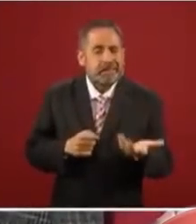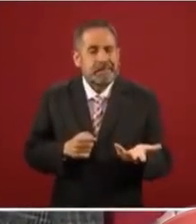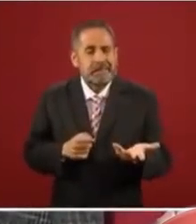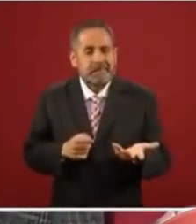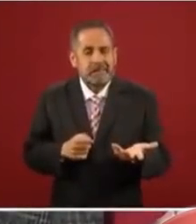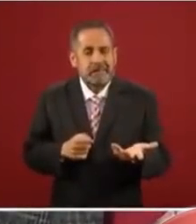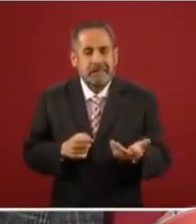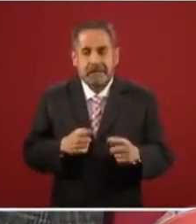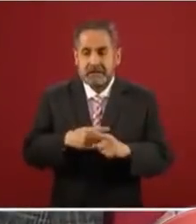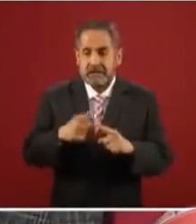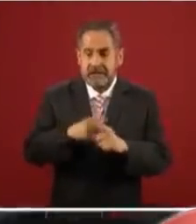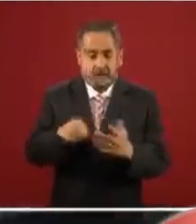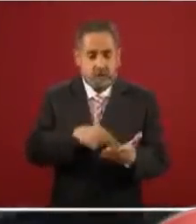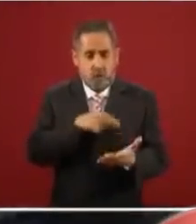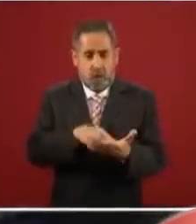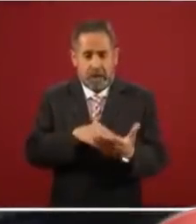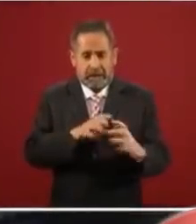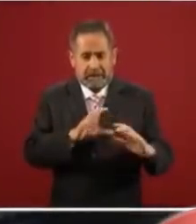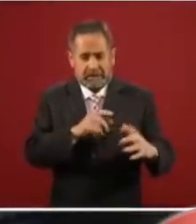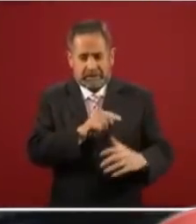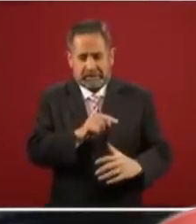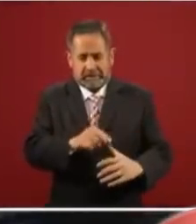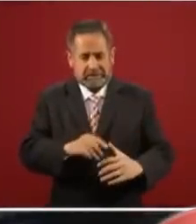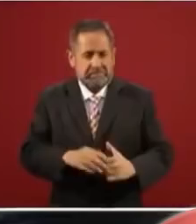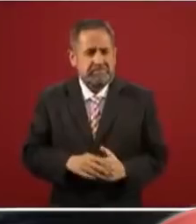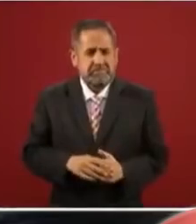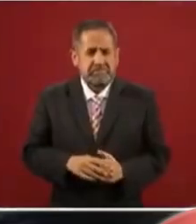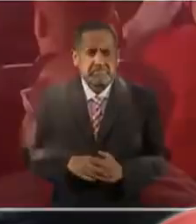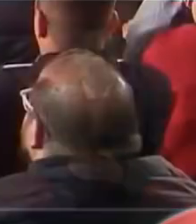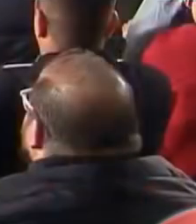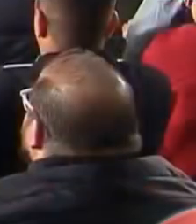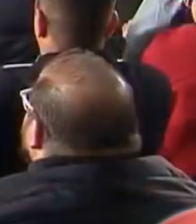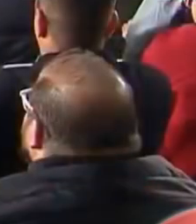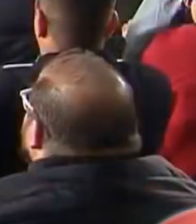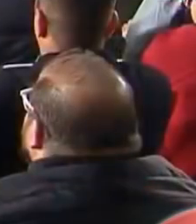de lugares, sitios en